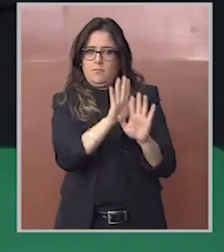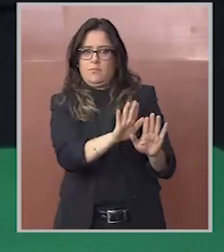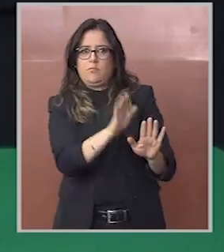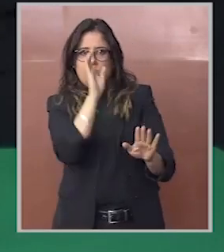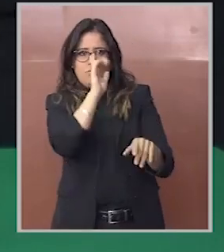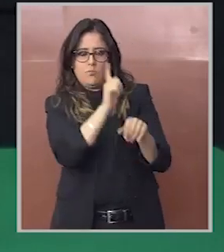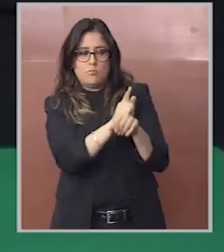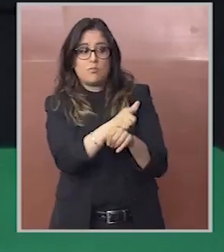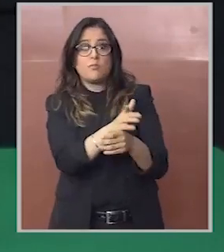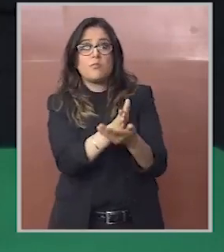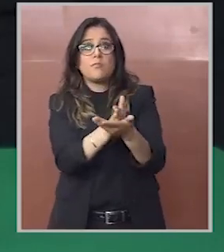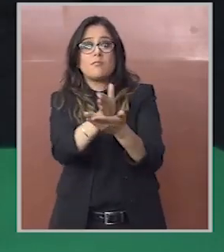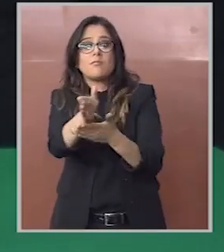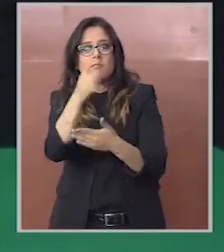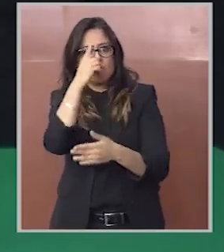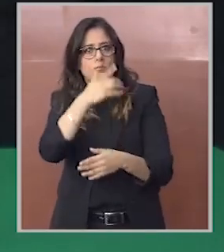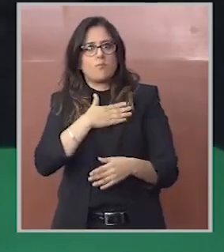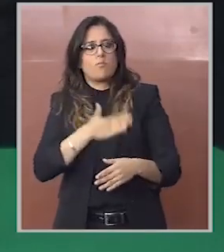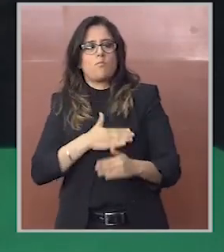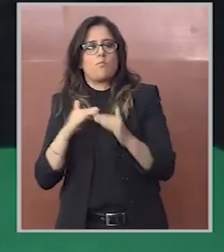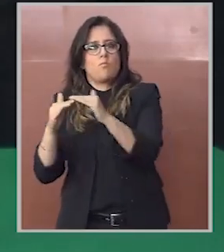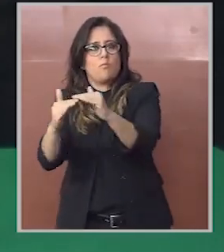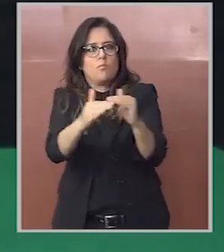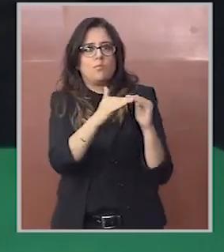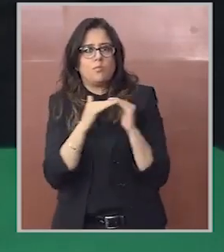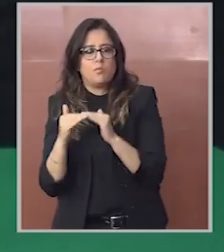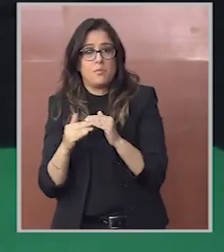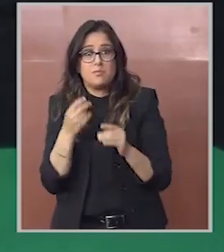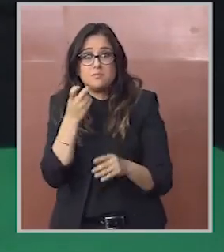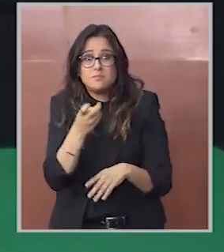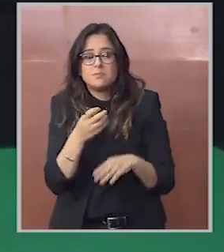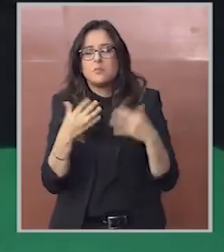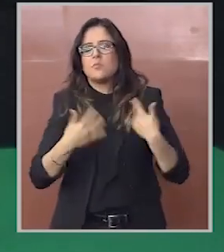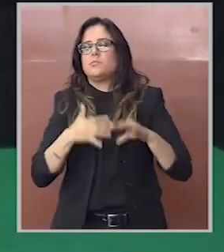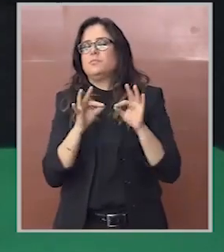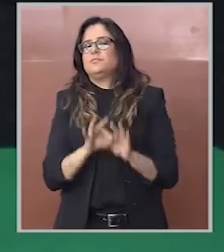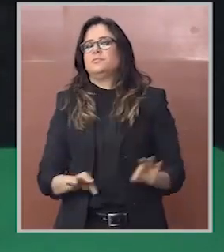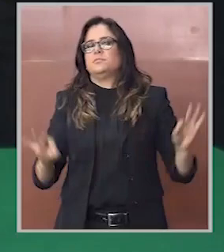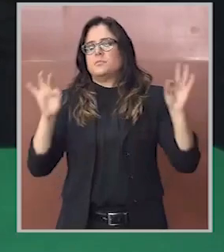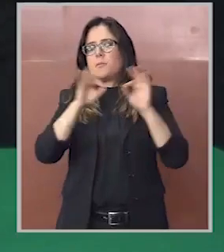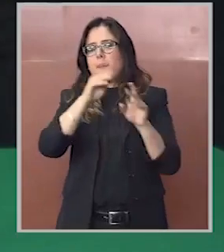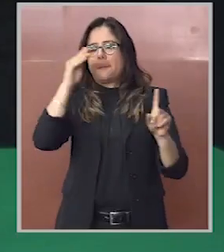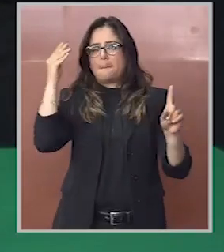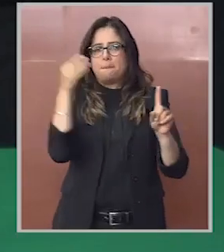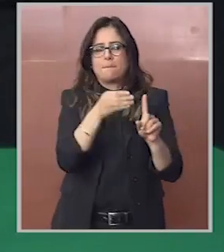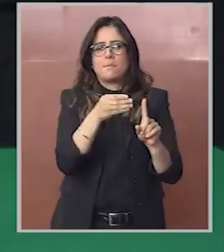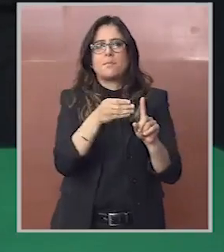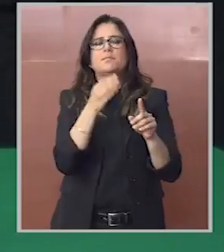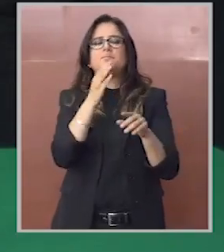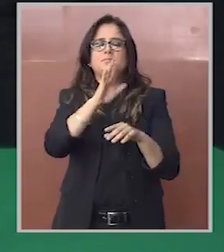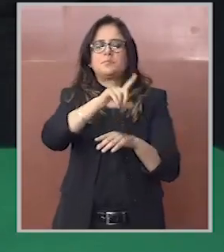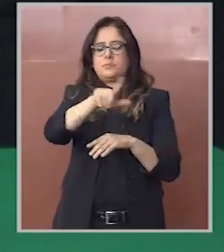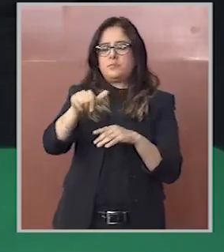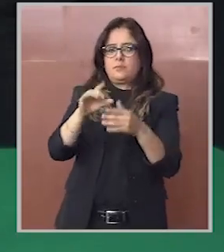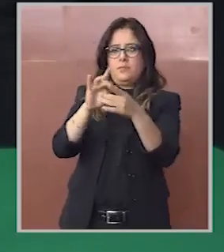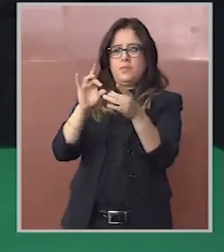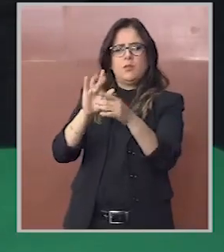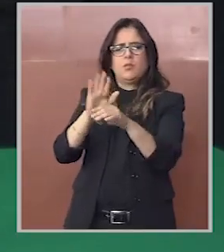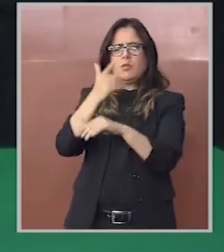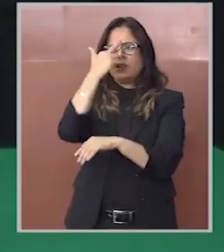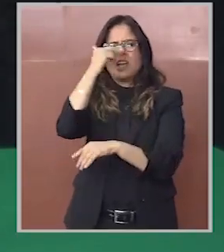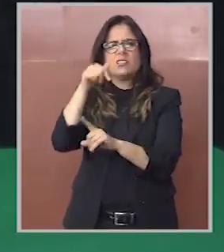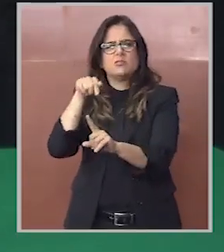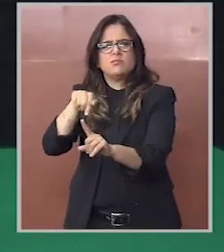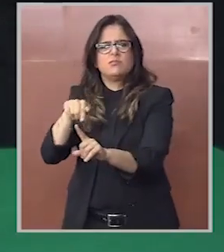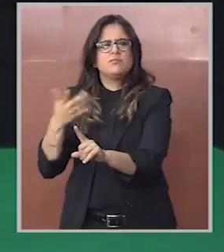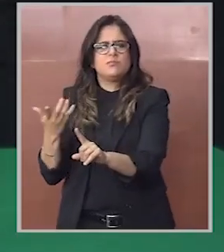uno fundamental y y luego voy a explicar por qué y qué qué obligaciones derivan de ese derecho al acceso a la justicia